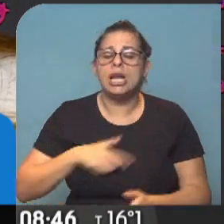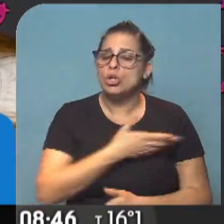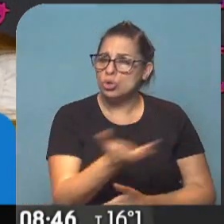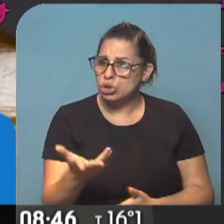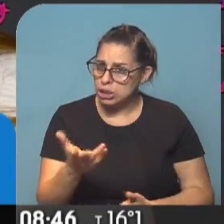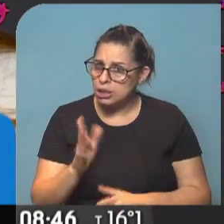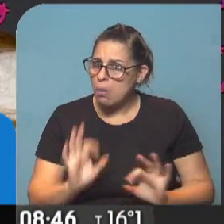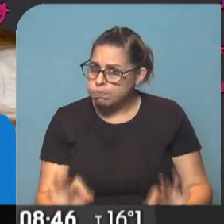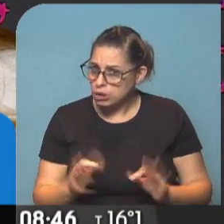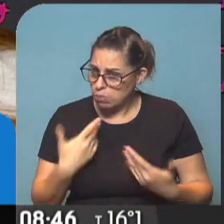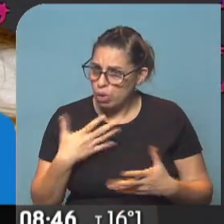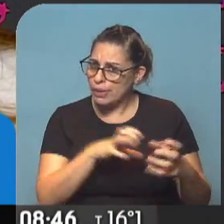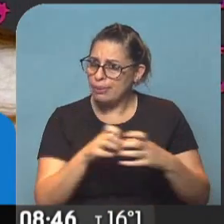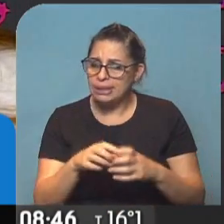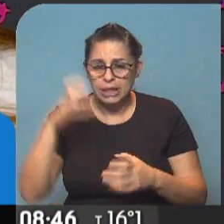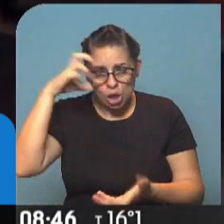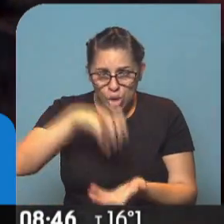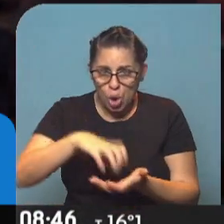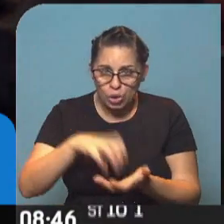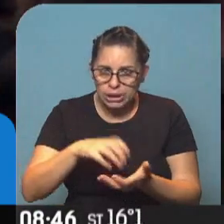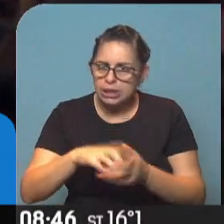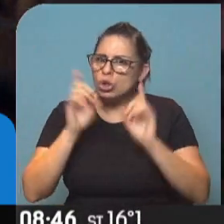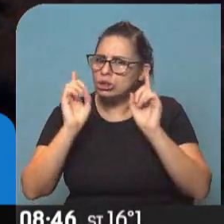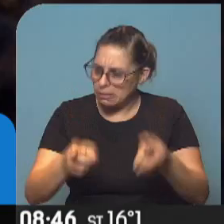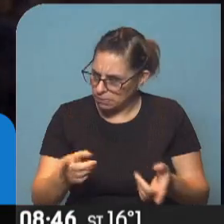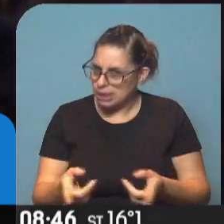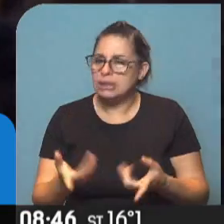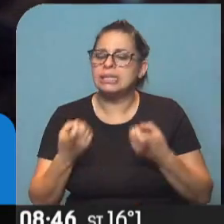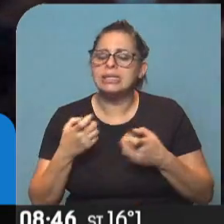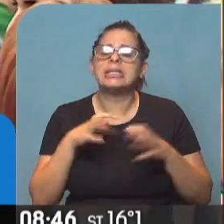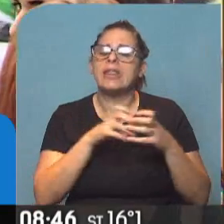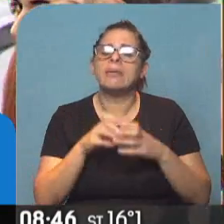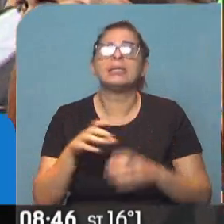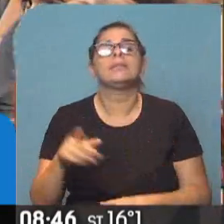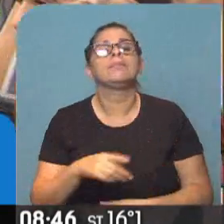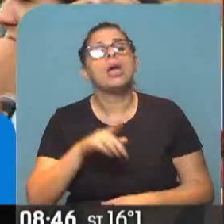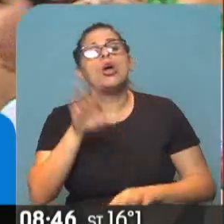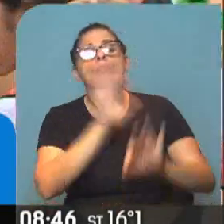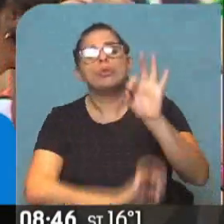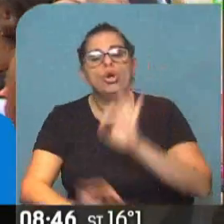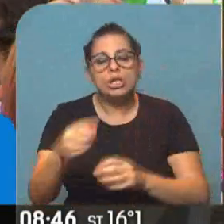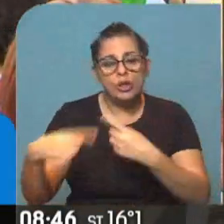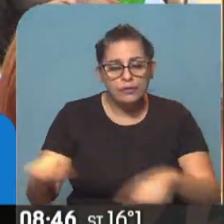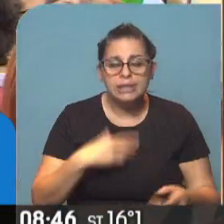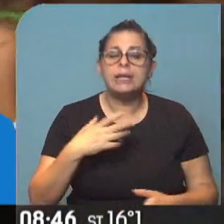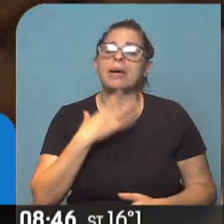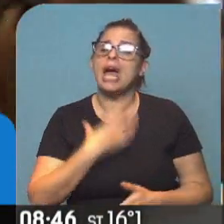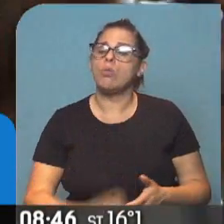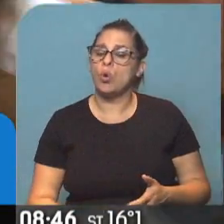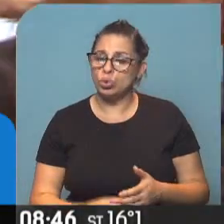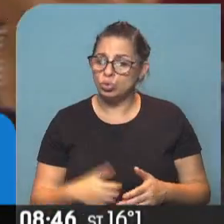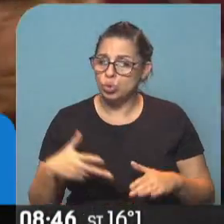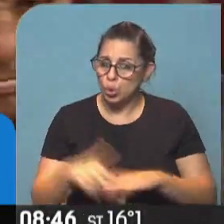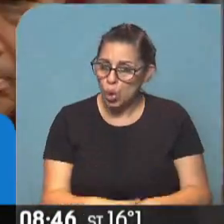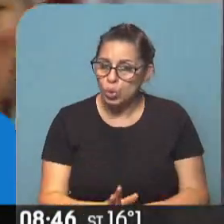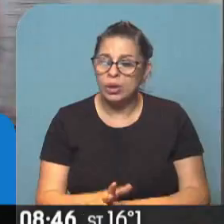dar el debate y que el Congreso no puede hacer menos en esta instancia. Los proyectos para la interrupción voluntaria del embarazo